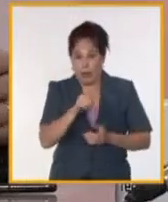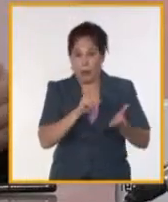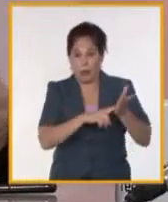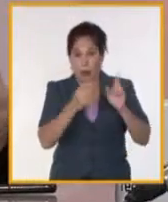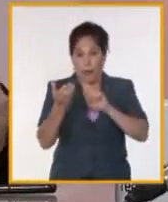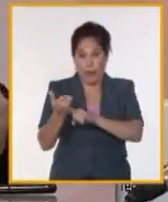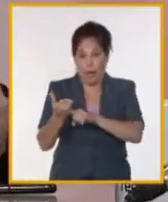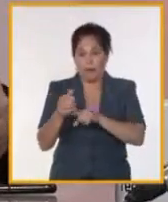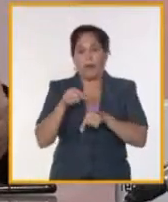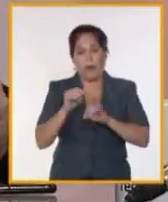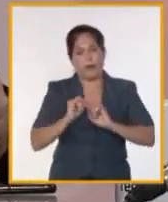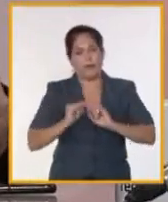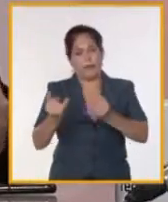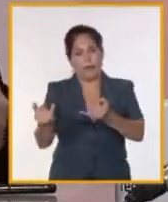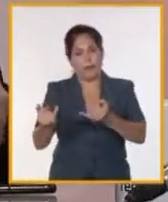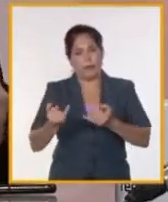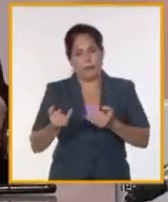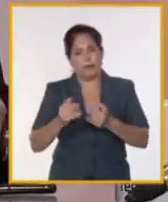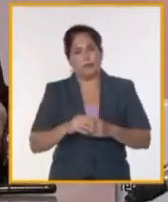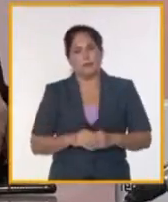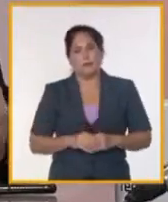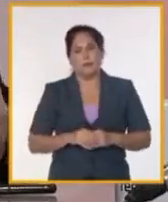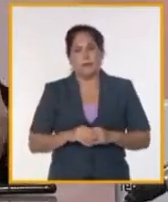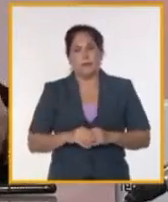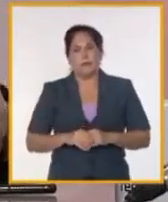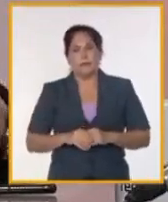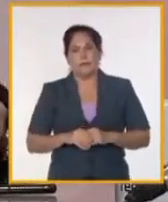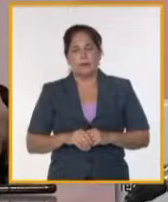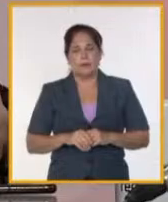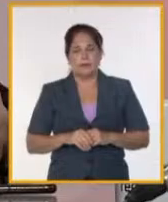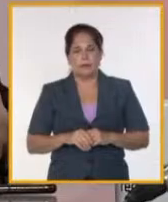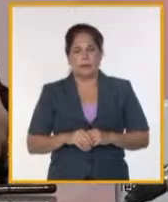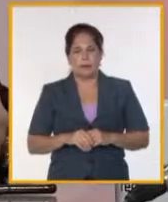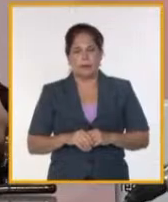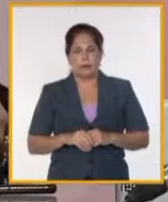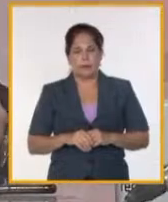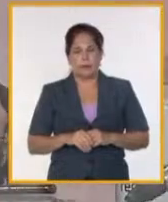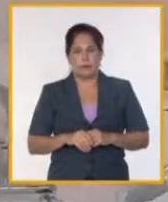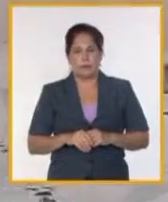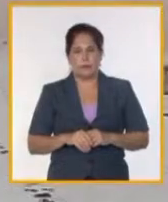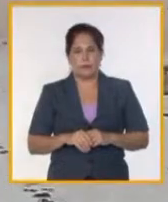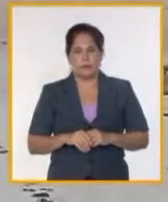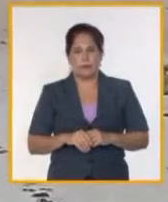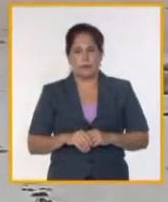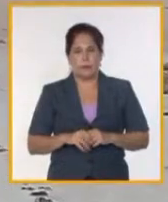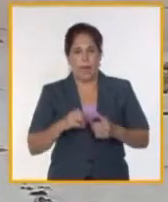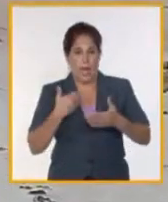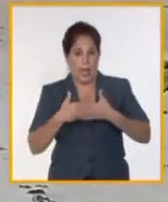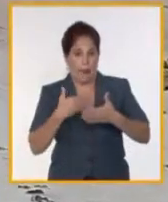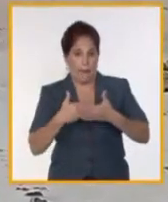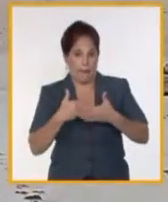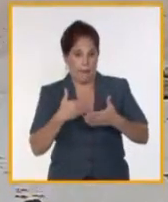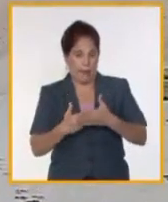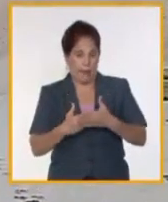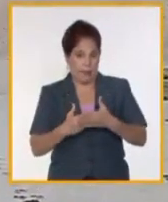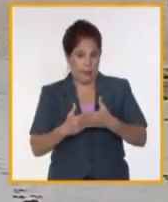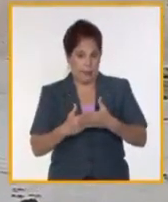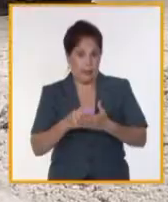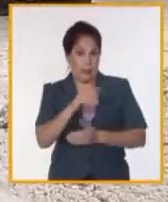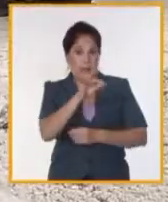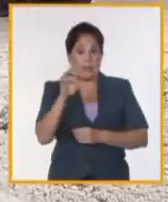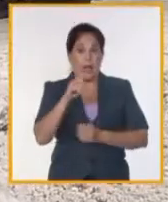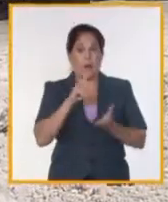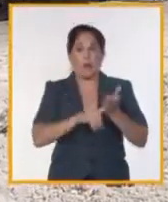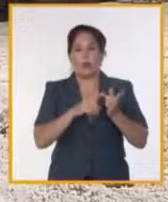nos cuenta este reporte de nuestros compañeros del Telecentro de Las Tunas. La Unidad Empresarial de Base Salinera de Puerto